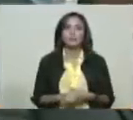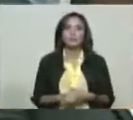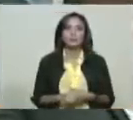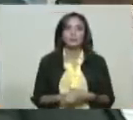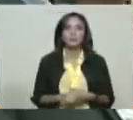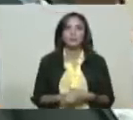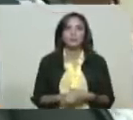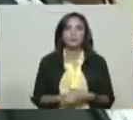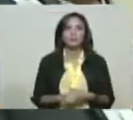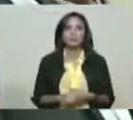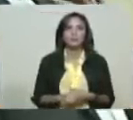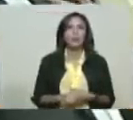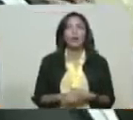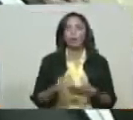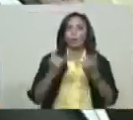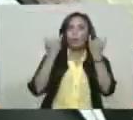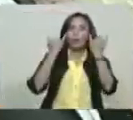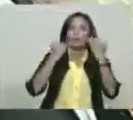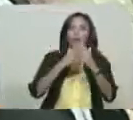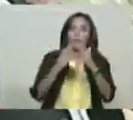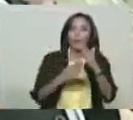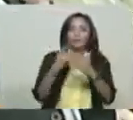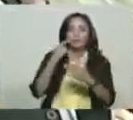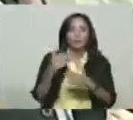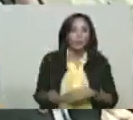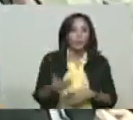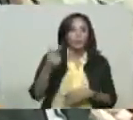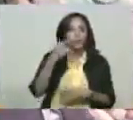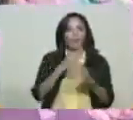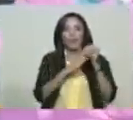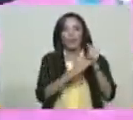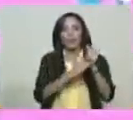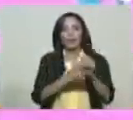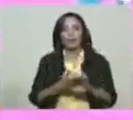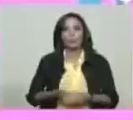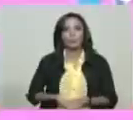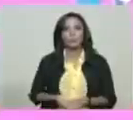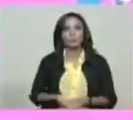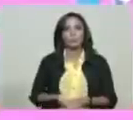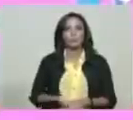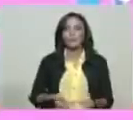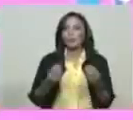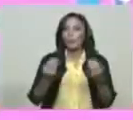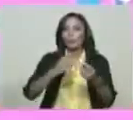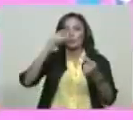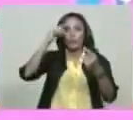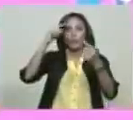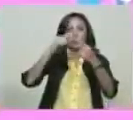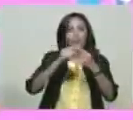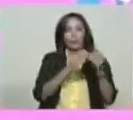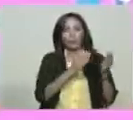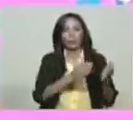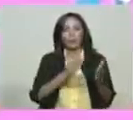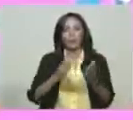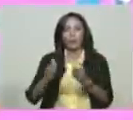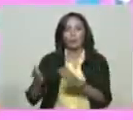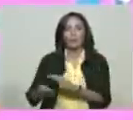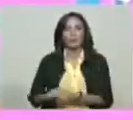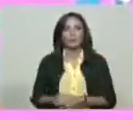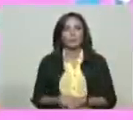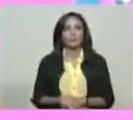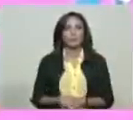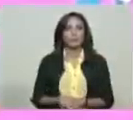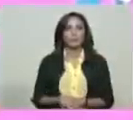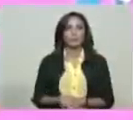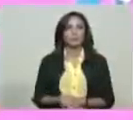Son una base fundamental del liderazgo. Tenemos muchas tareas hacia adelante en el